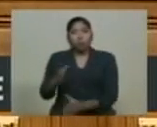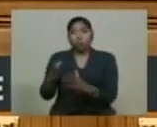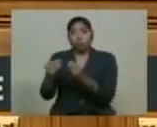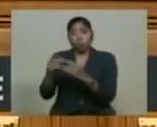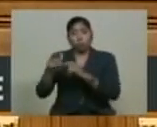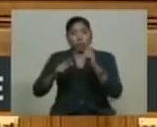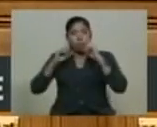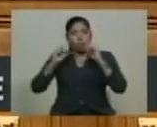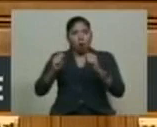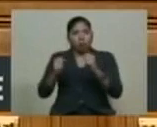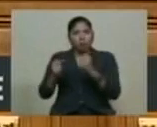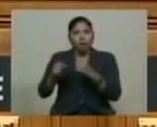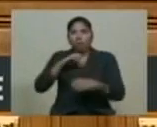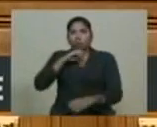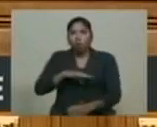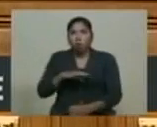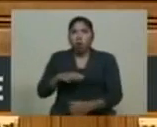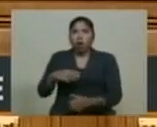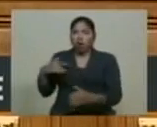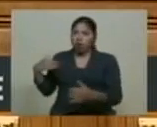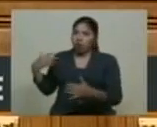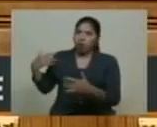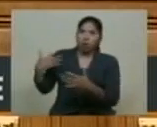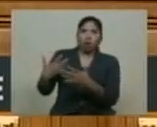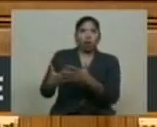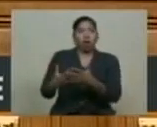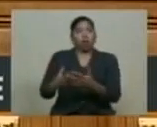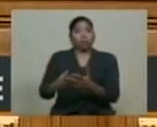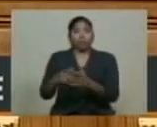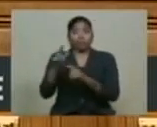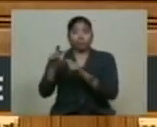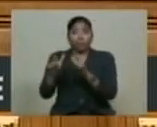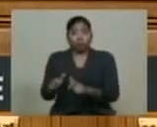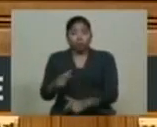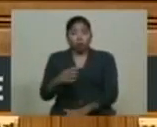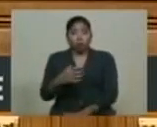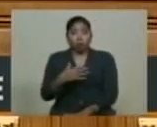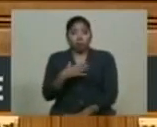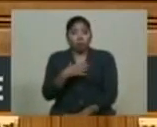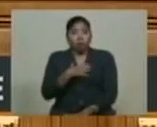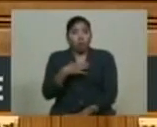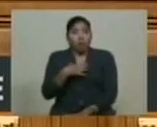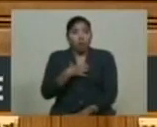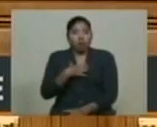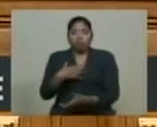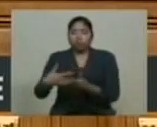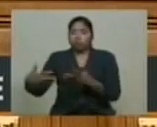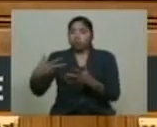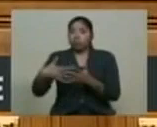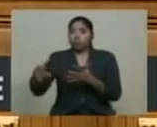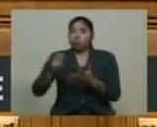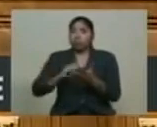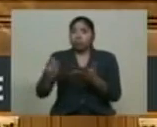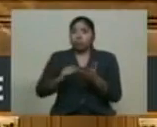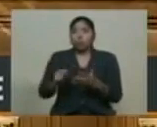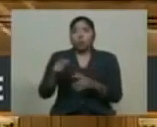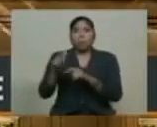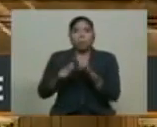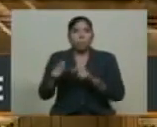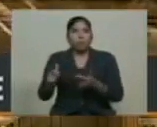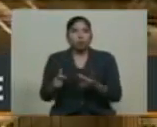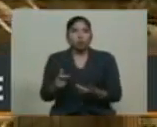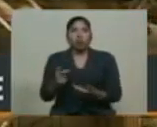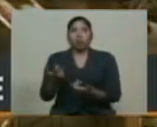historiadores, narrado por los novelistas y cantado por los poetas antes y después de